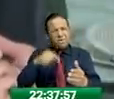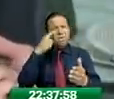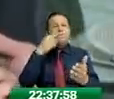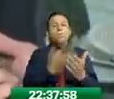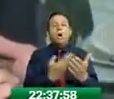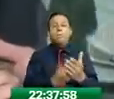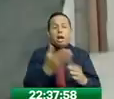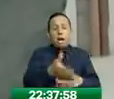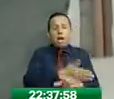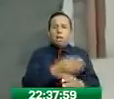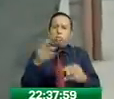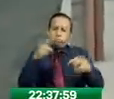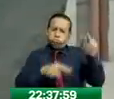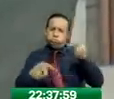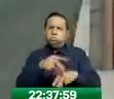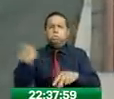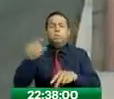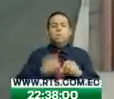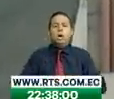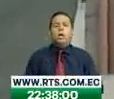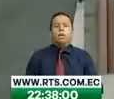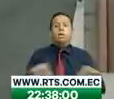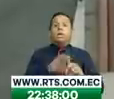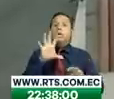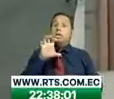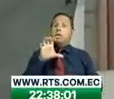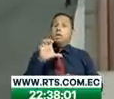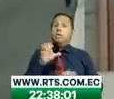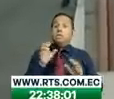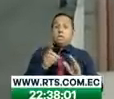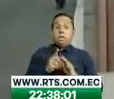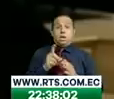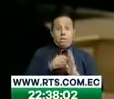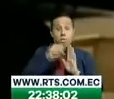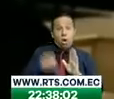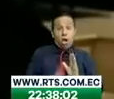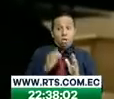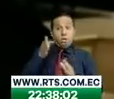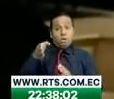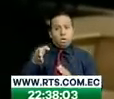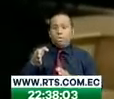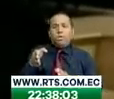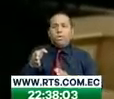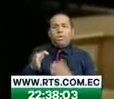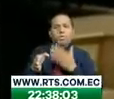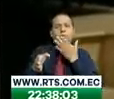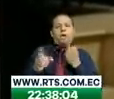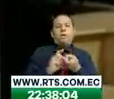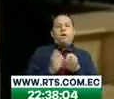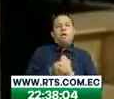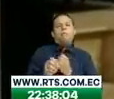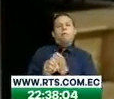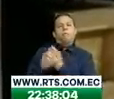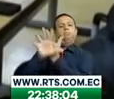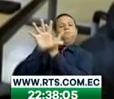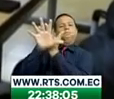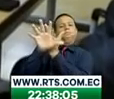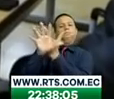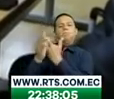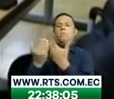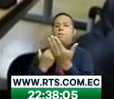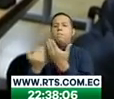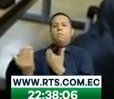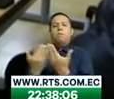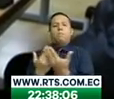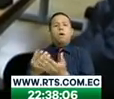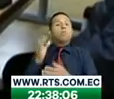Tribunal de Primer Nivel. 15 de los 20 defensores prefirieron ya no acudir a la corte y hacerse presente vía telemática, al igual que la